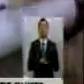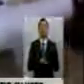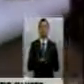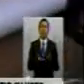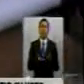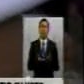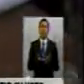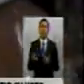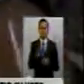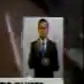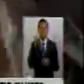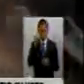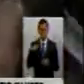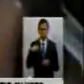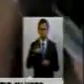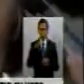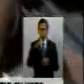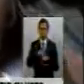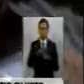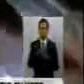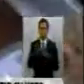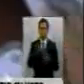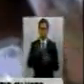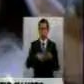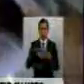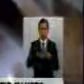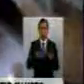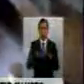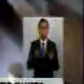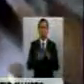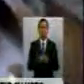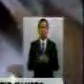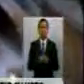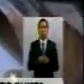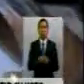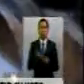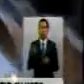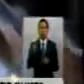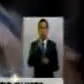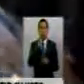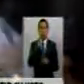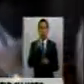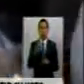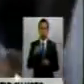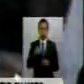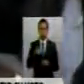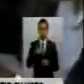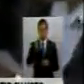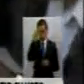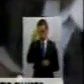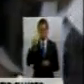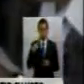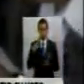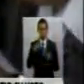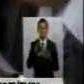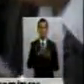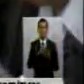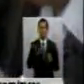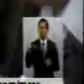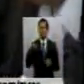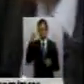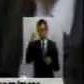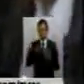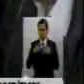Ustedes han dado cuenta que nosotros no nos hemos involucrado en las elecciones. Ni Evo ni Álvaro nos hemos metido. A pesar de que la oposición ha